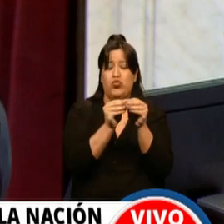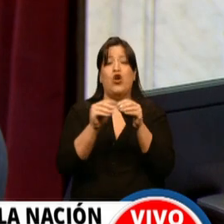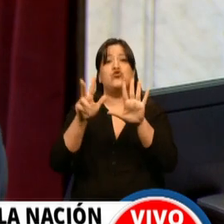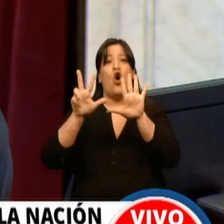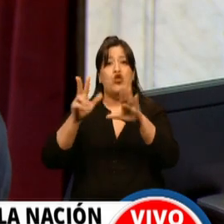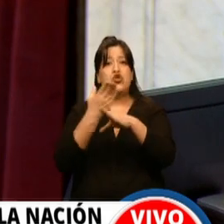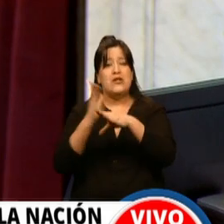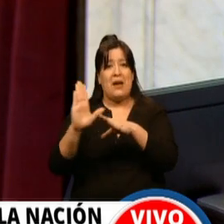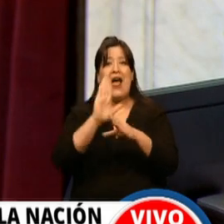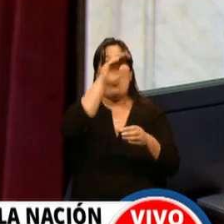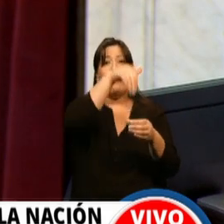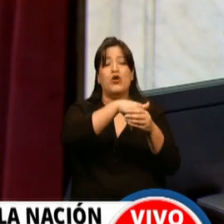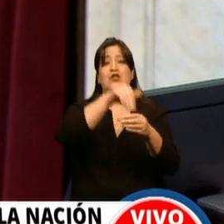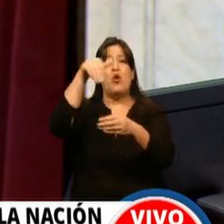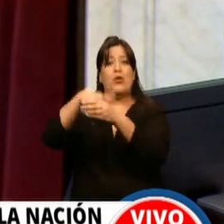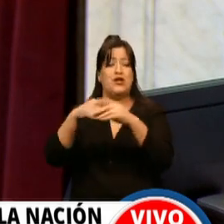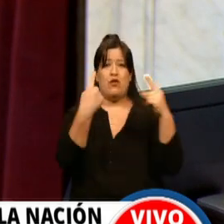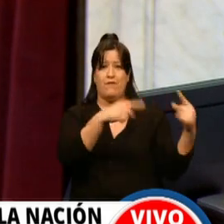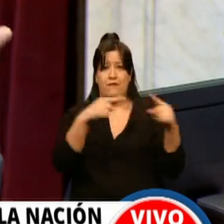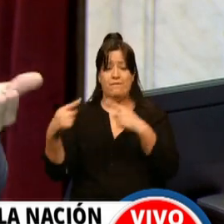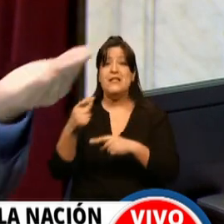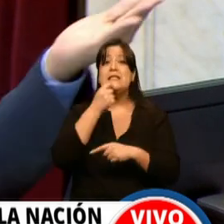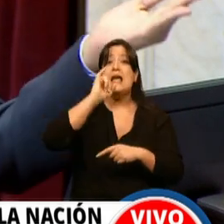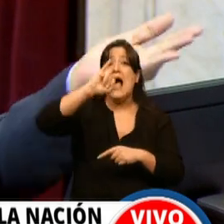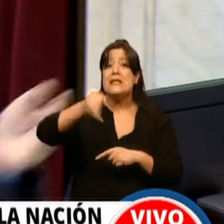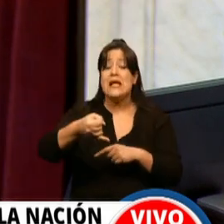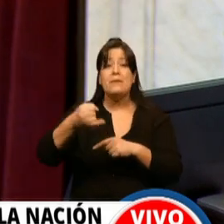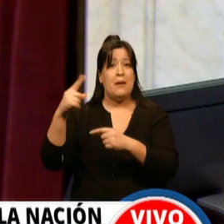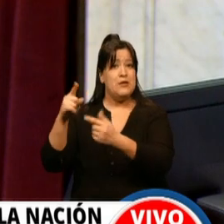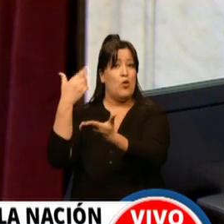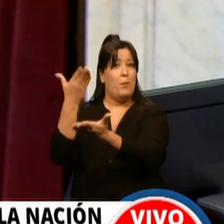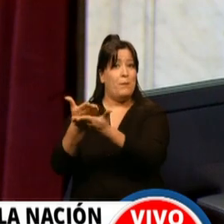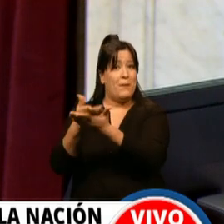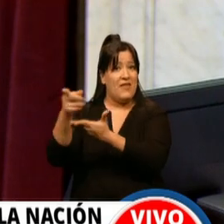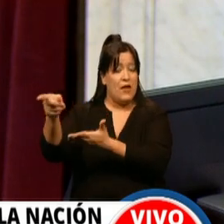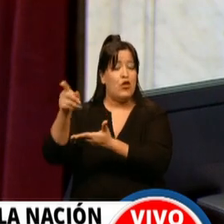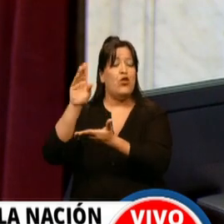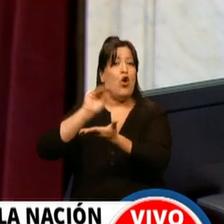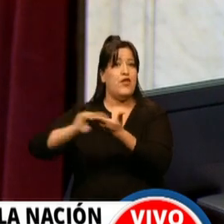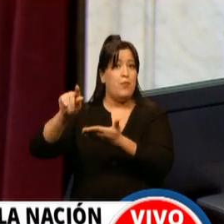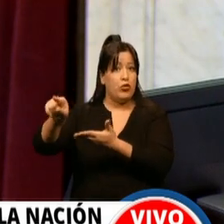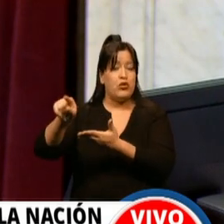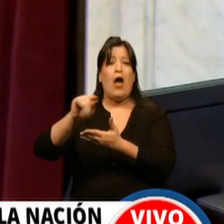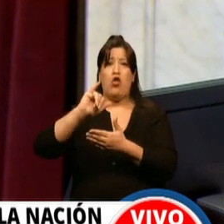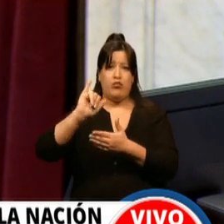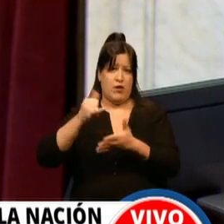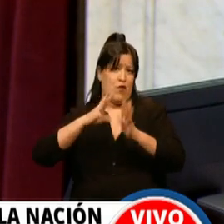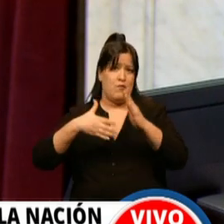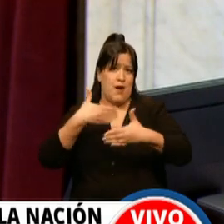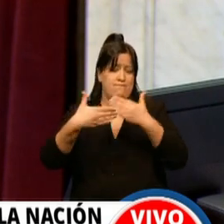separado en dos votaciones nominales se acepta la moción del diputado buryaile vamos a proceder de esa manera de diputado